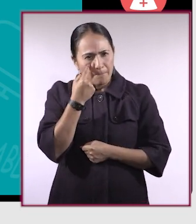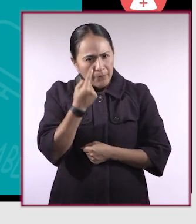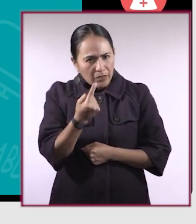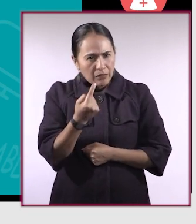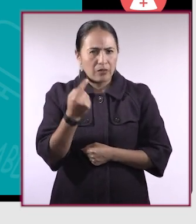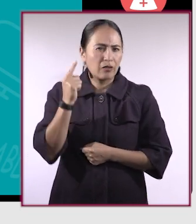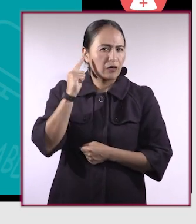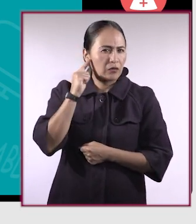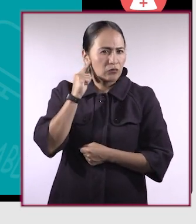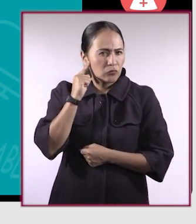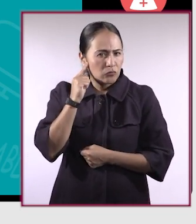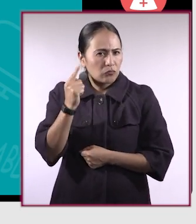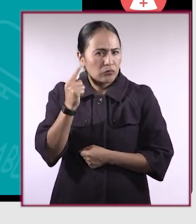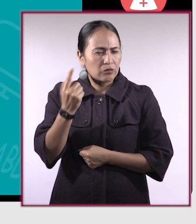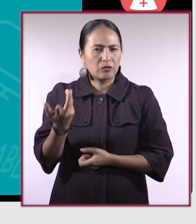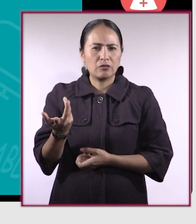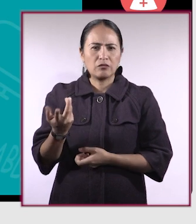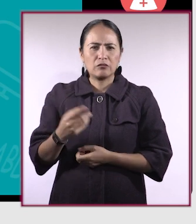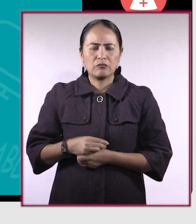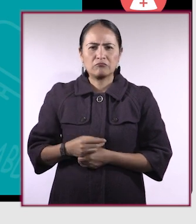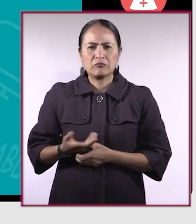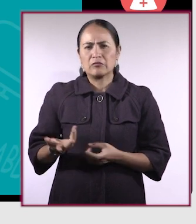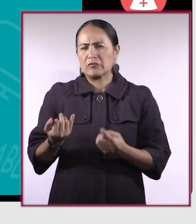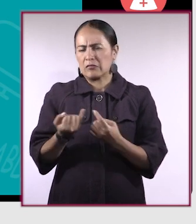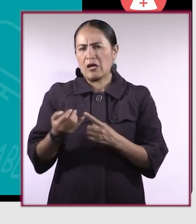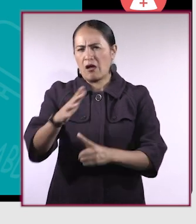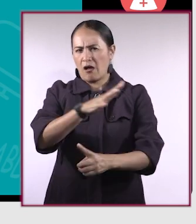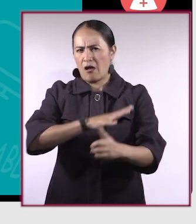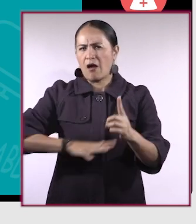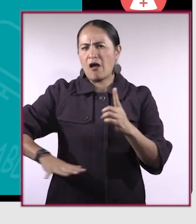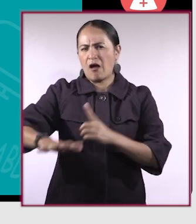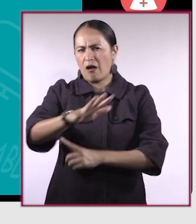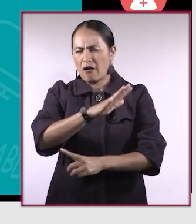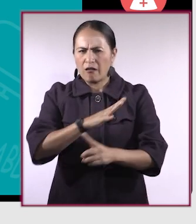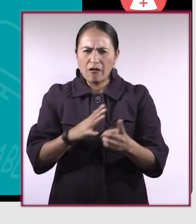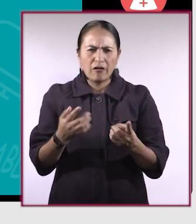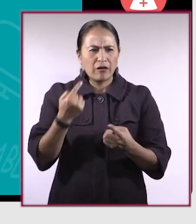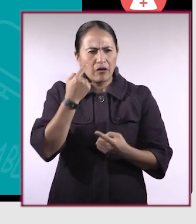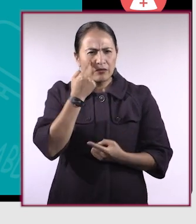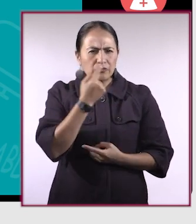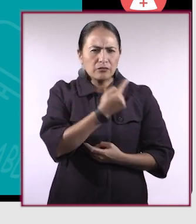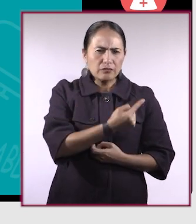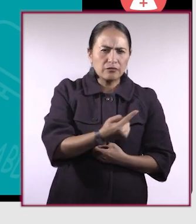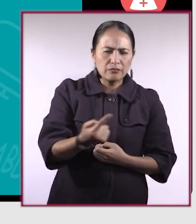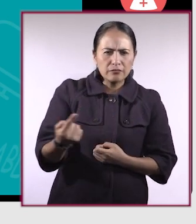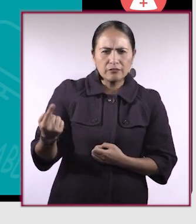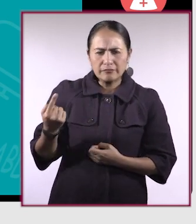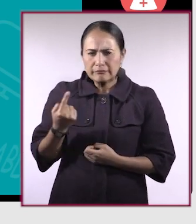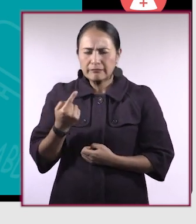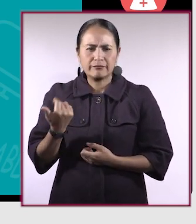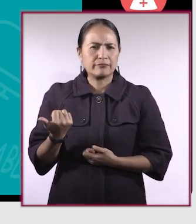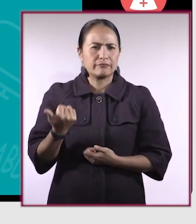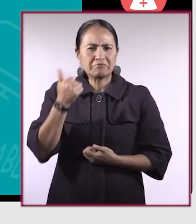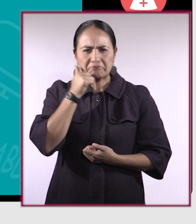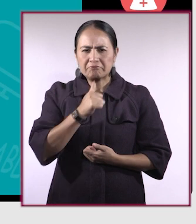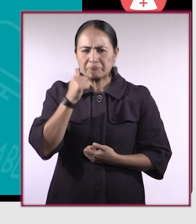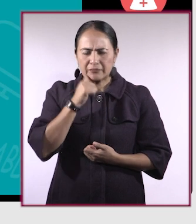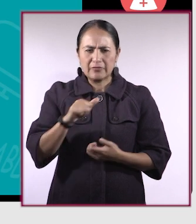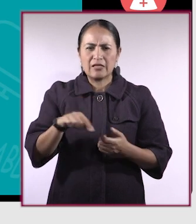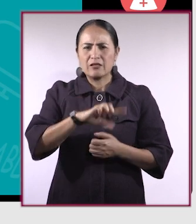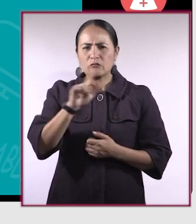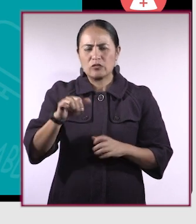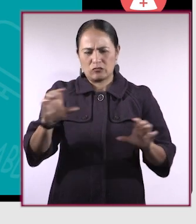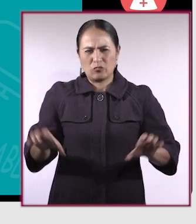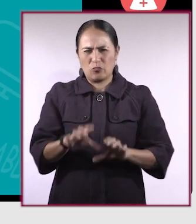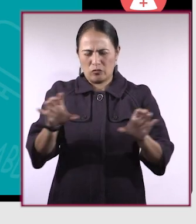mirar, ¿no? Escuchar, ¿no? Ver el contexto en el que nos encontramos, ¿no?